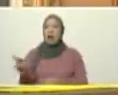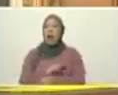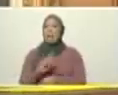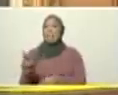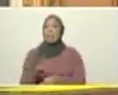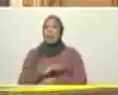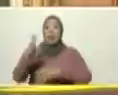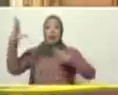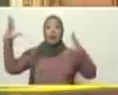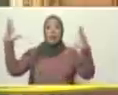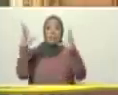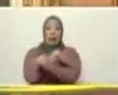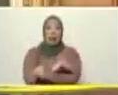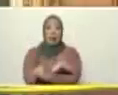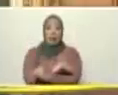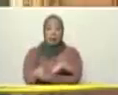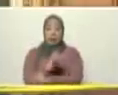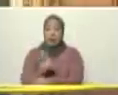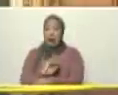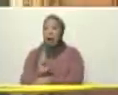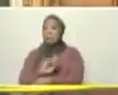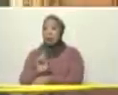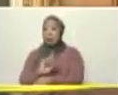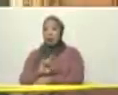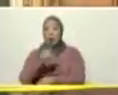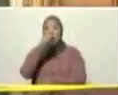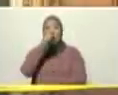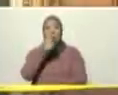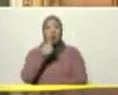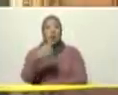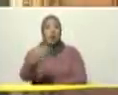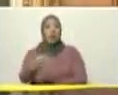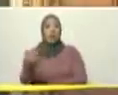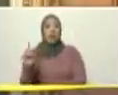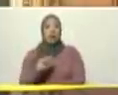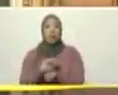de la transmisión, pero inmediatamente, fue